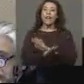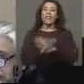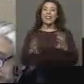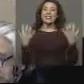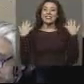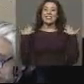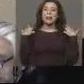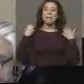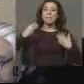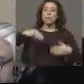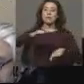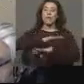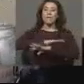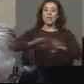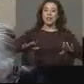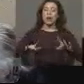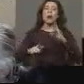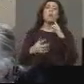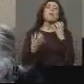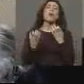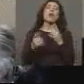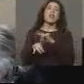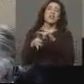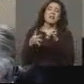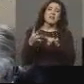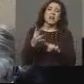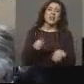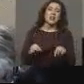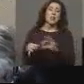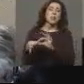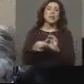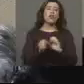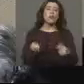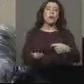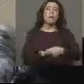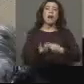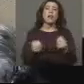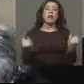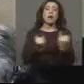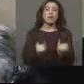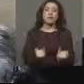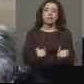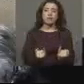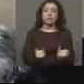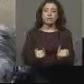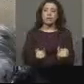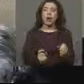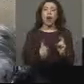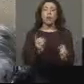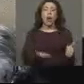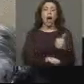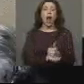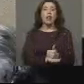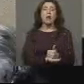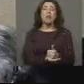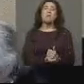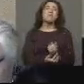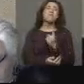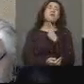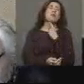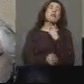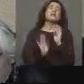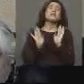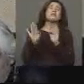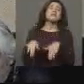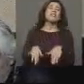los municipios, por diversas razones, no han podido financiar como corresponde, o simplemente algunos alcaldes no ha sido de su interés la